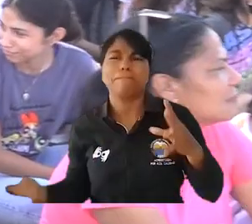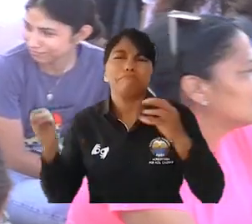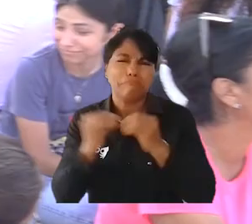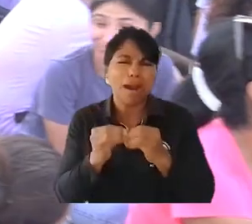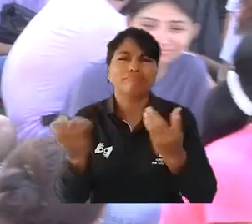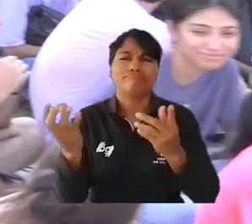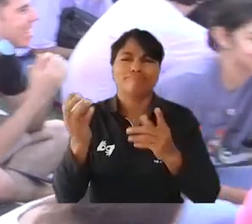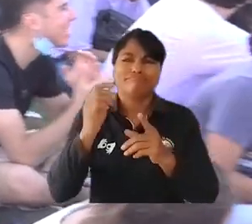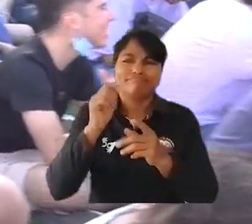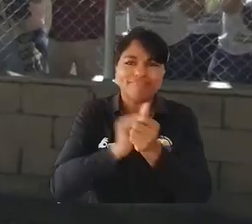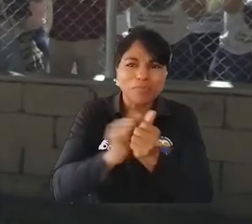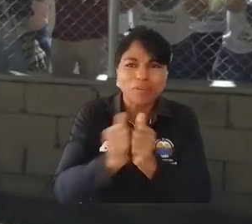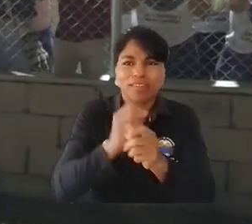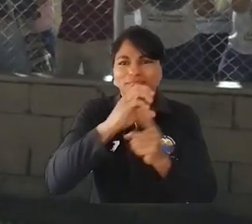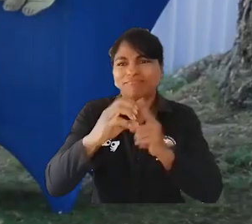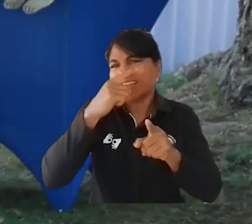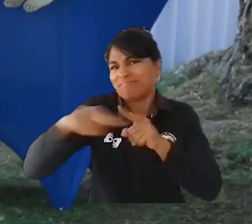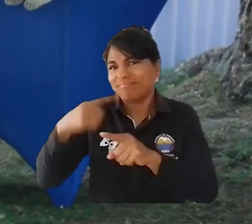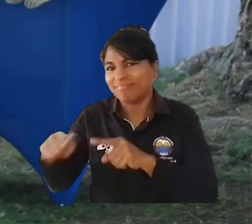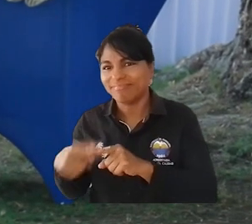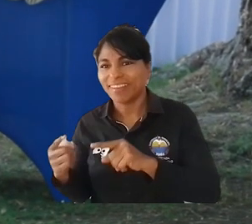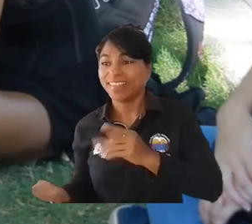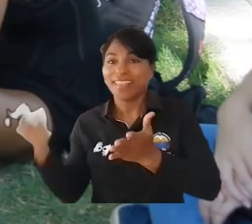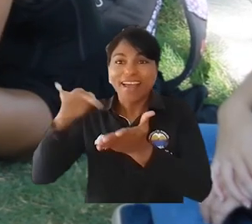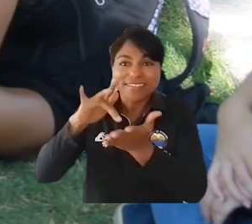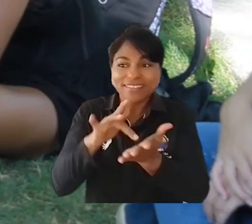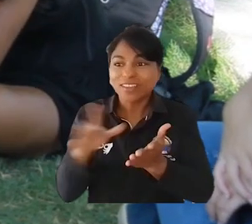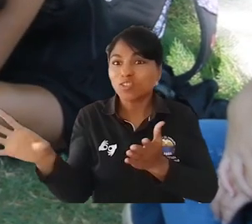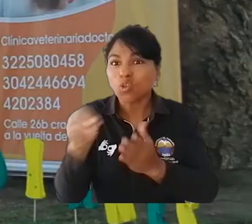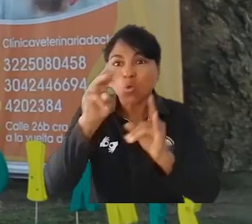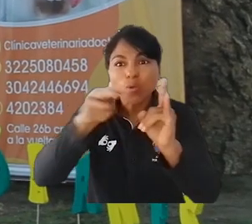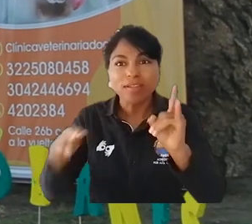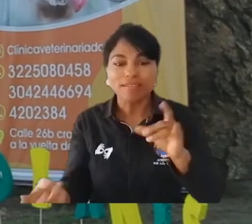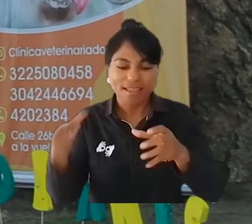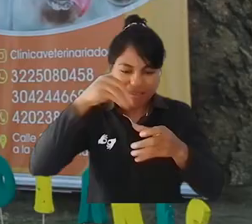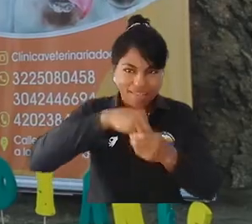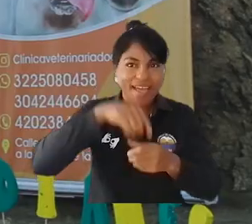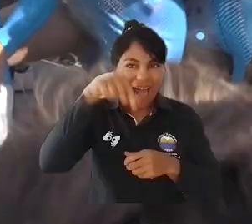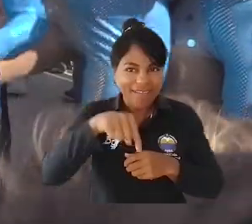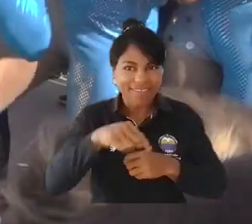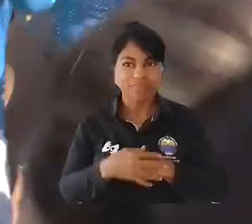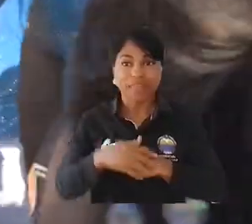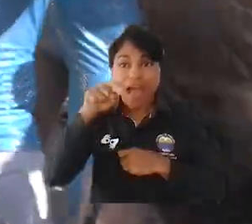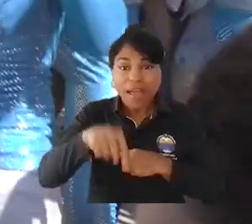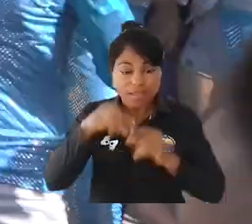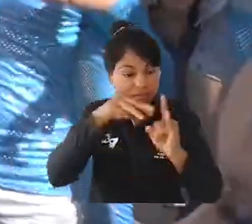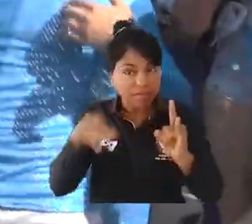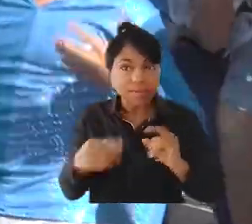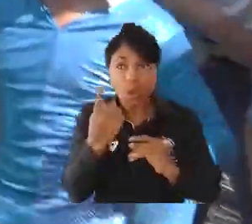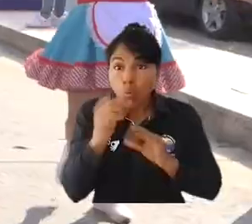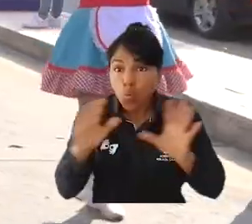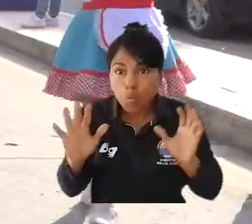que conforman la nutrida agenda para el disfrute de la comunidad universitaria, no solo en la sede principal, sino que servirá como integración